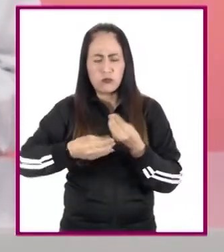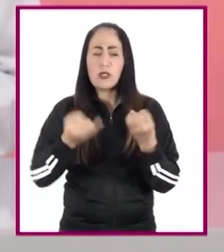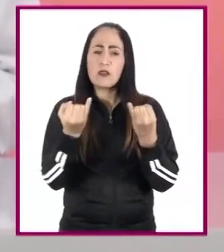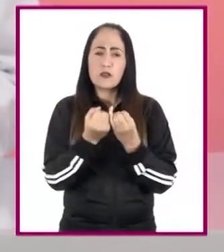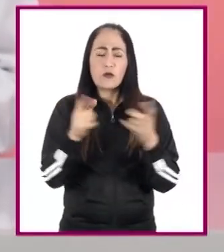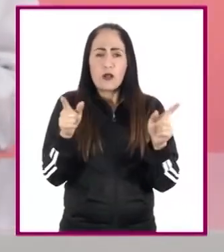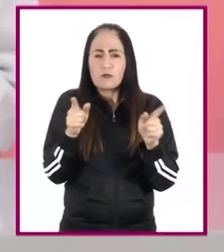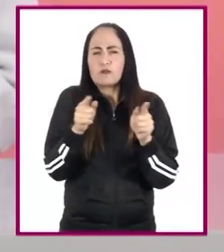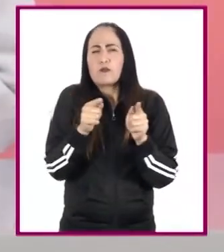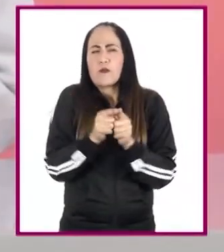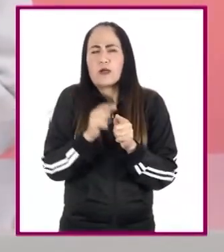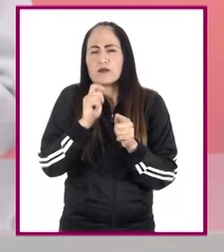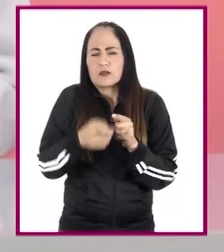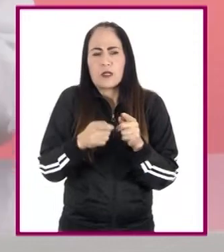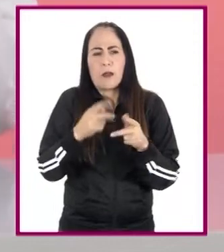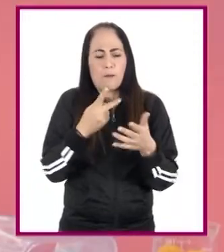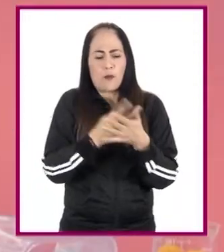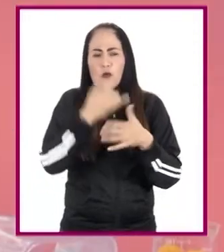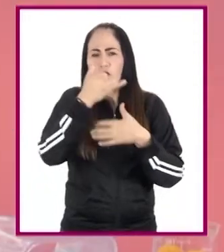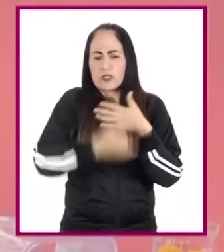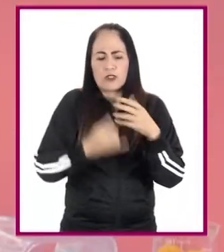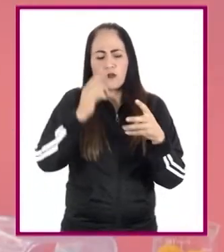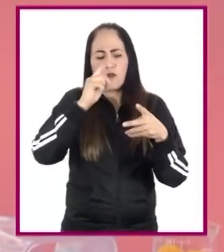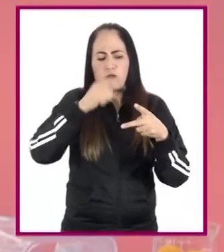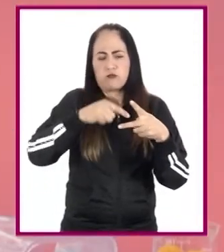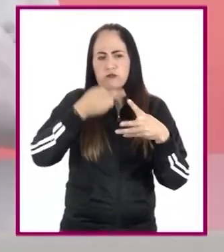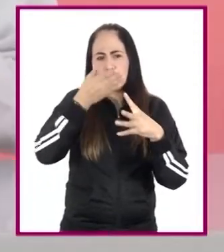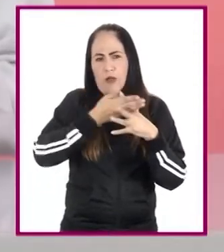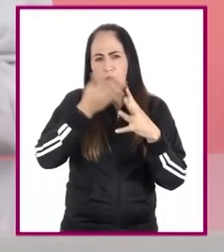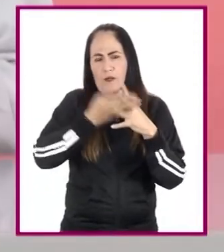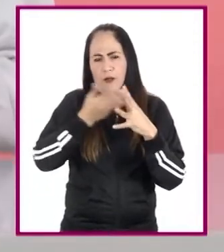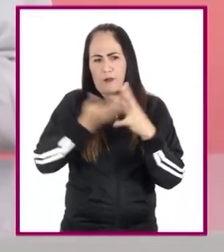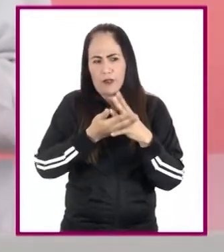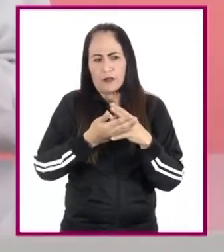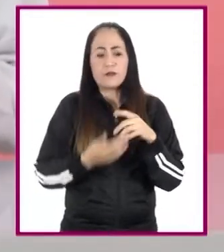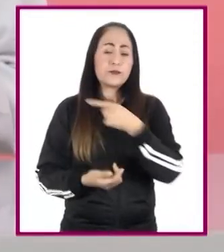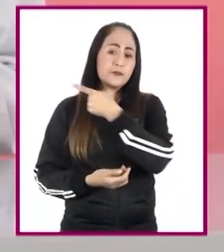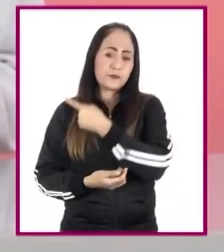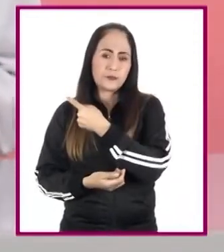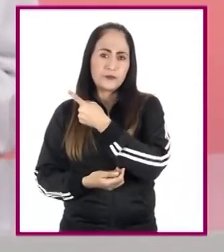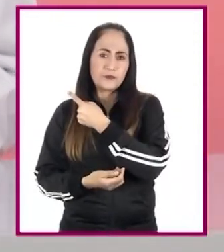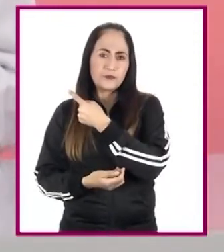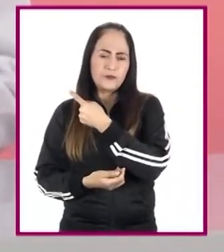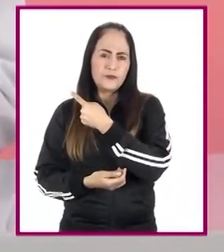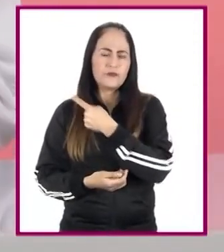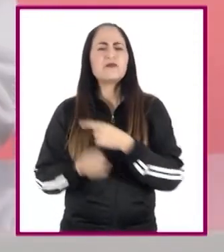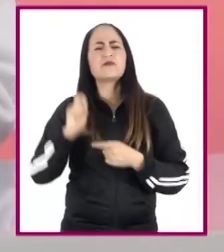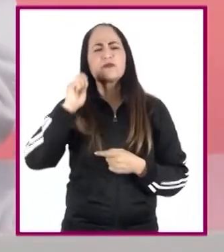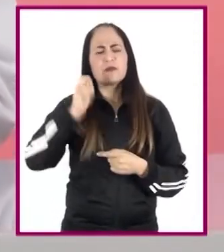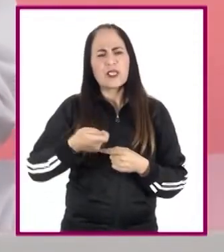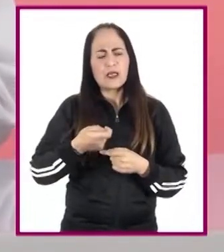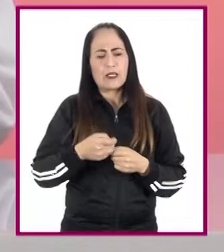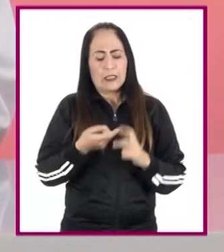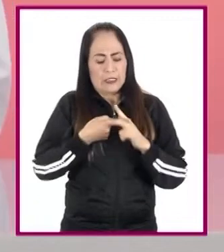breve, recordemos las etapas de un proyecto. Número 1, planeación. En esta etapa se plantean preguntas y se define